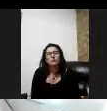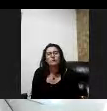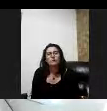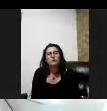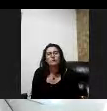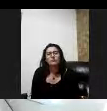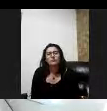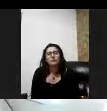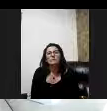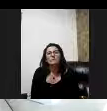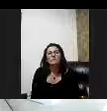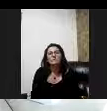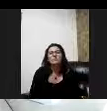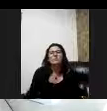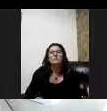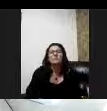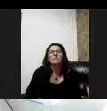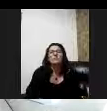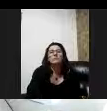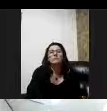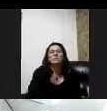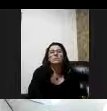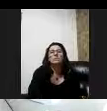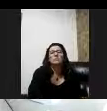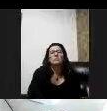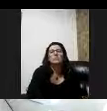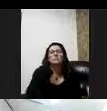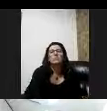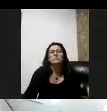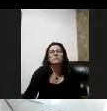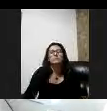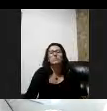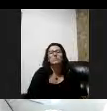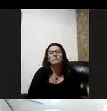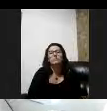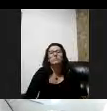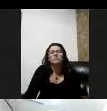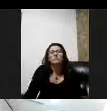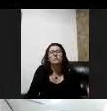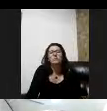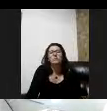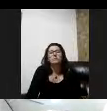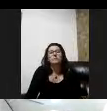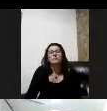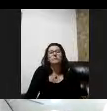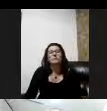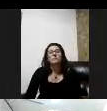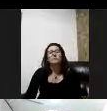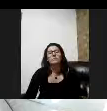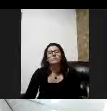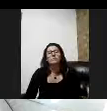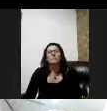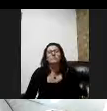Bueno, Patricia no me ha escuchado en la conocida como una gota sobre la roca, porque para que en